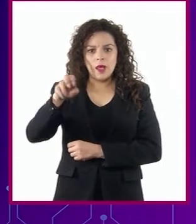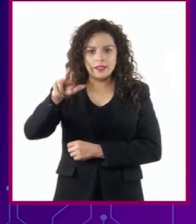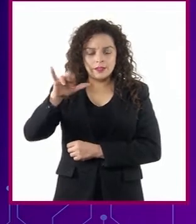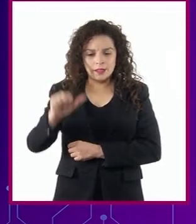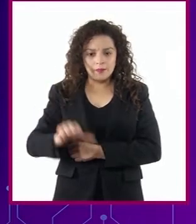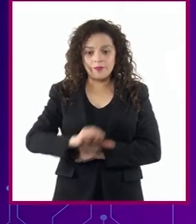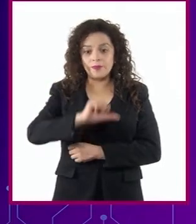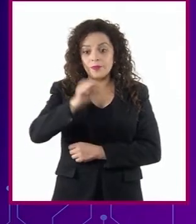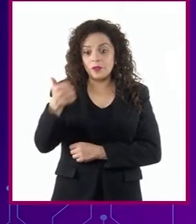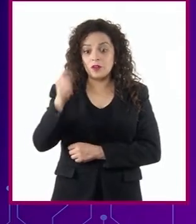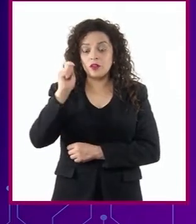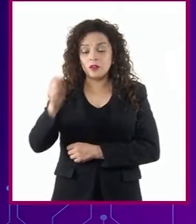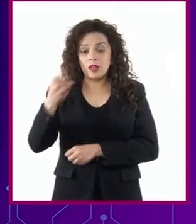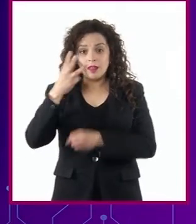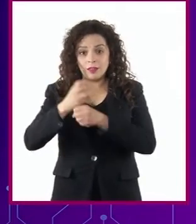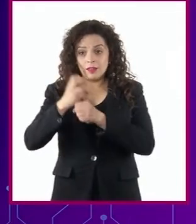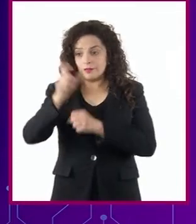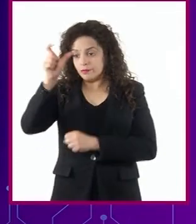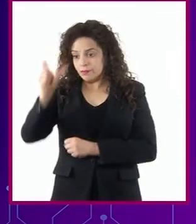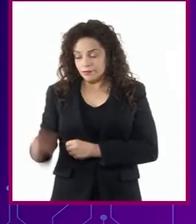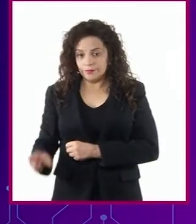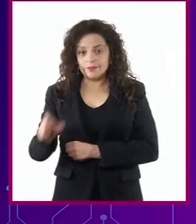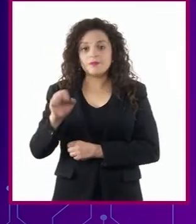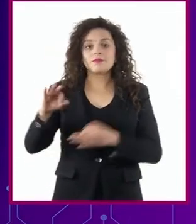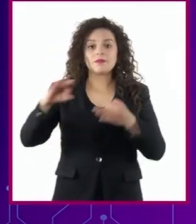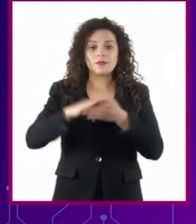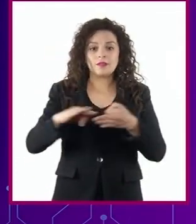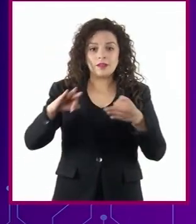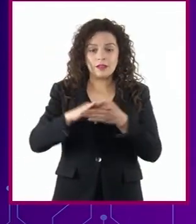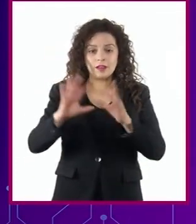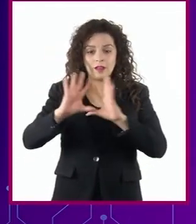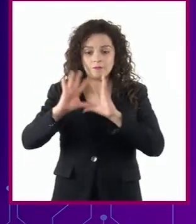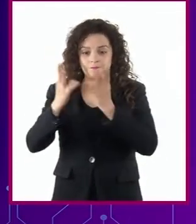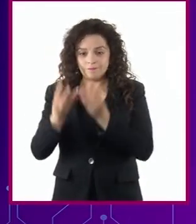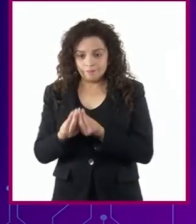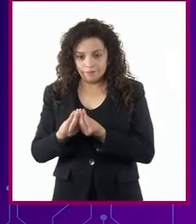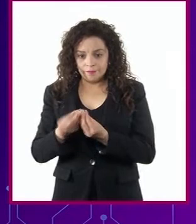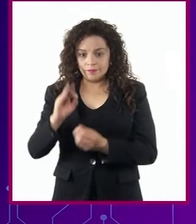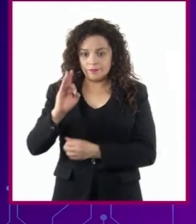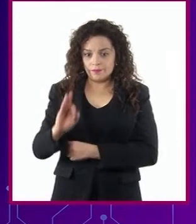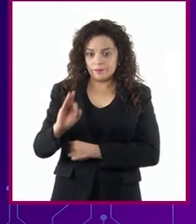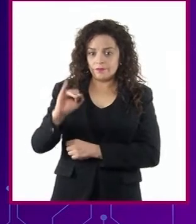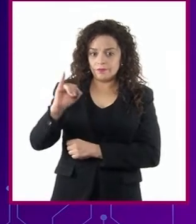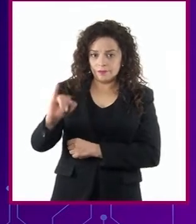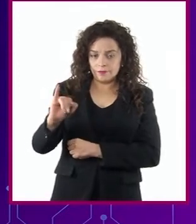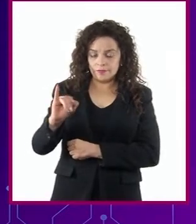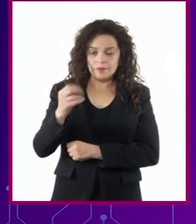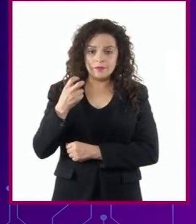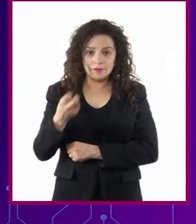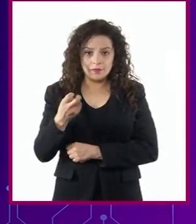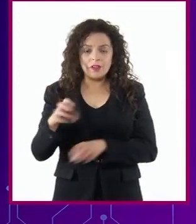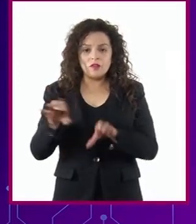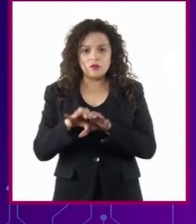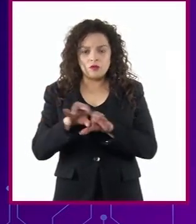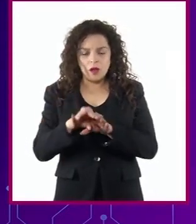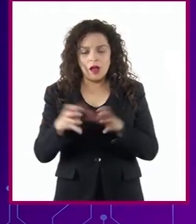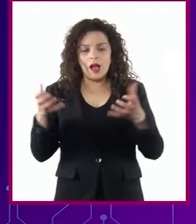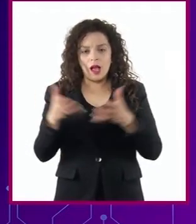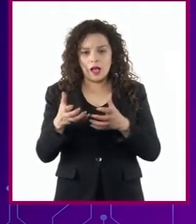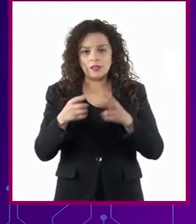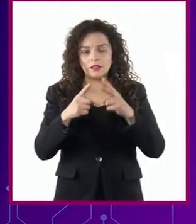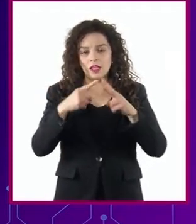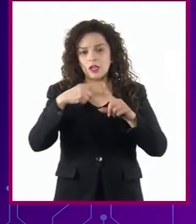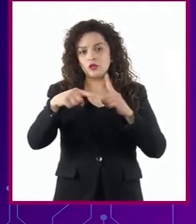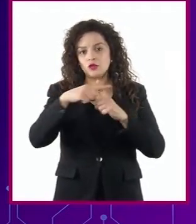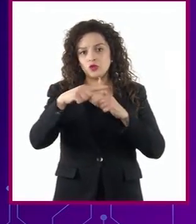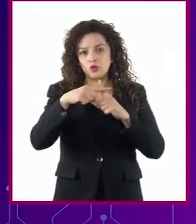tercera columna se registra la frecuencia acumulada de cada intervalo. La frecuencia acumulada de un intervalo se obtiene sumando la